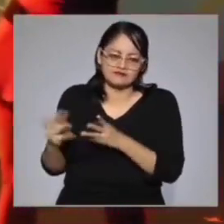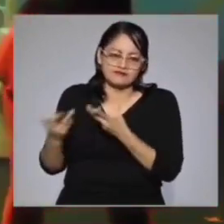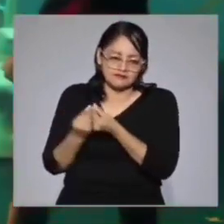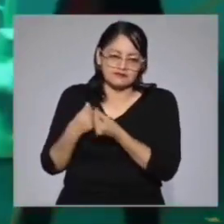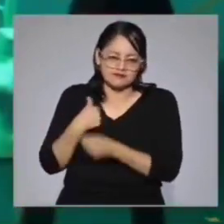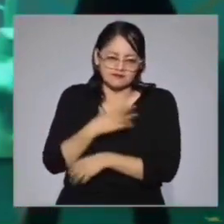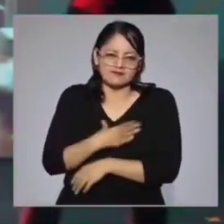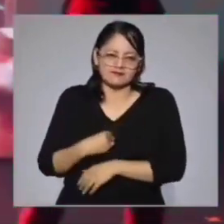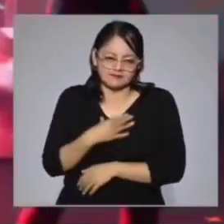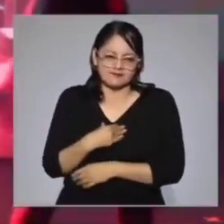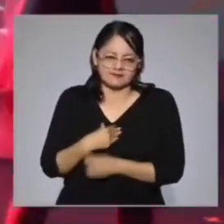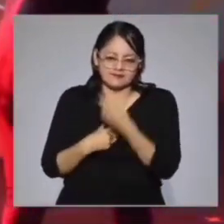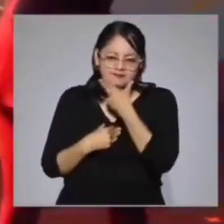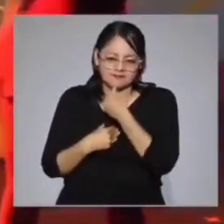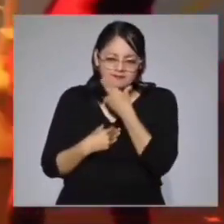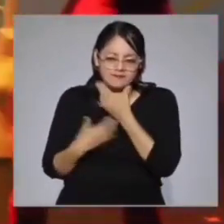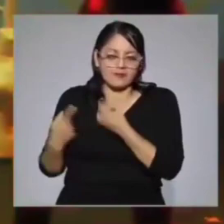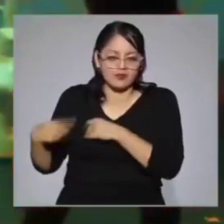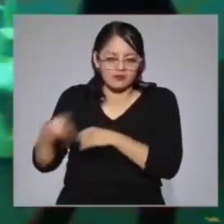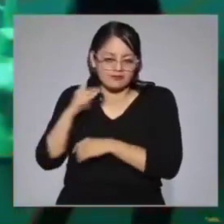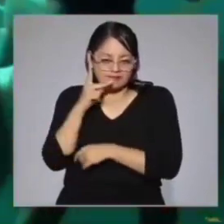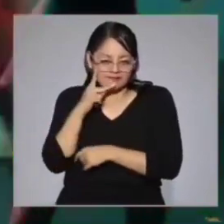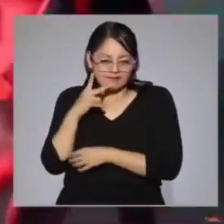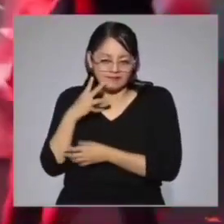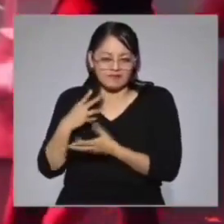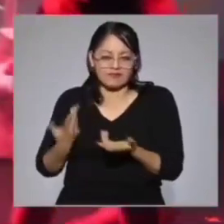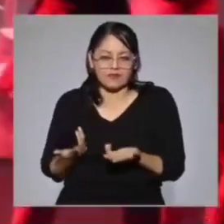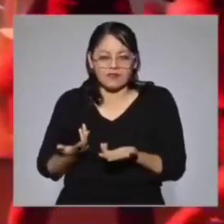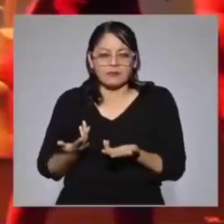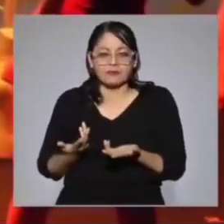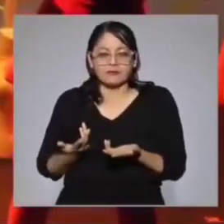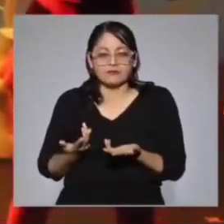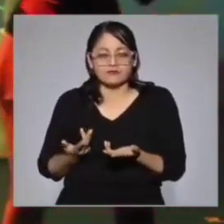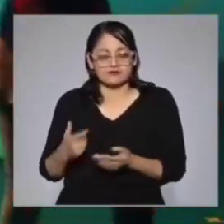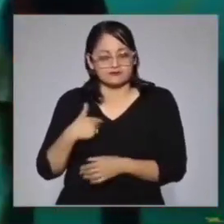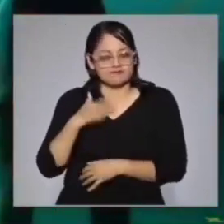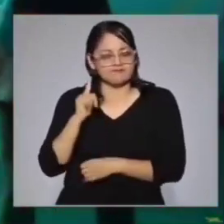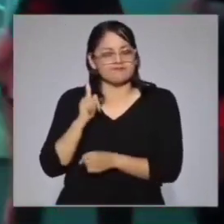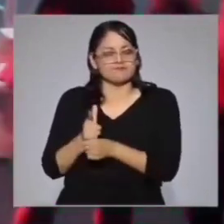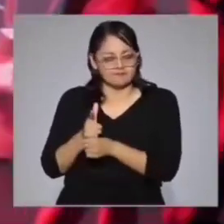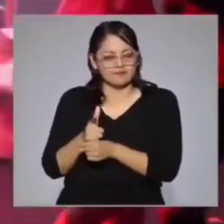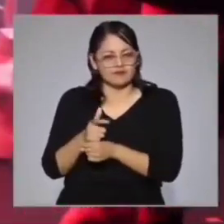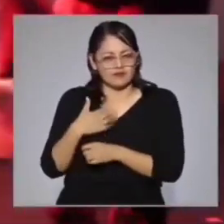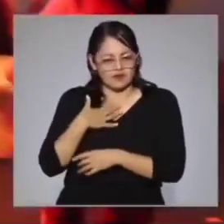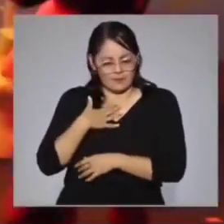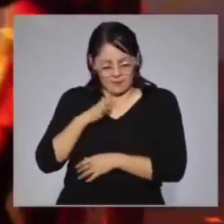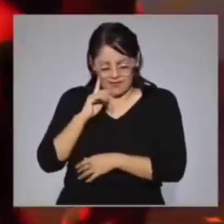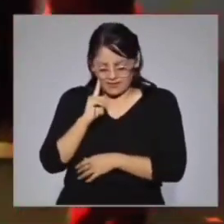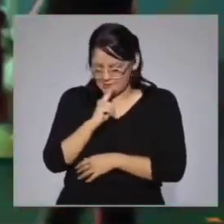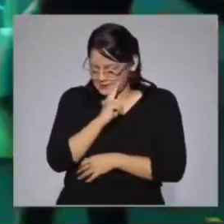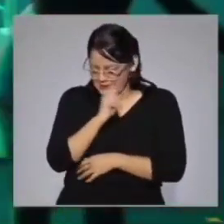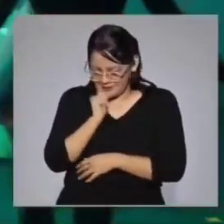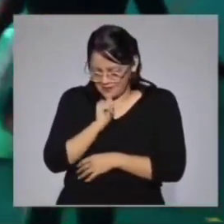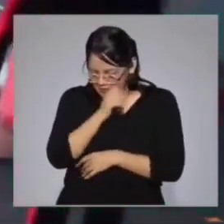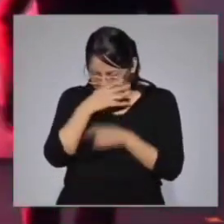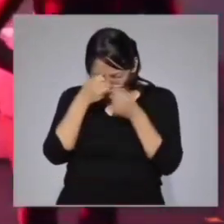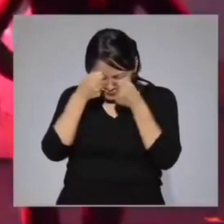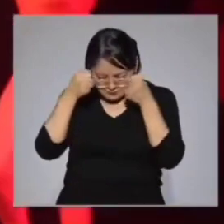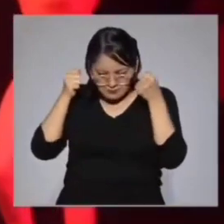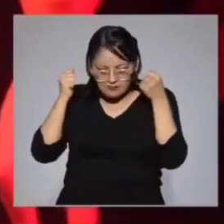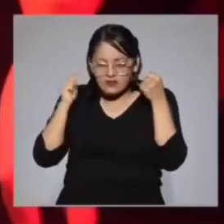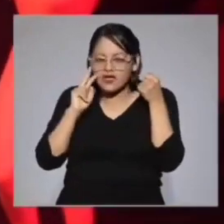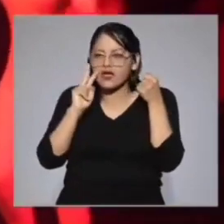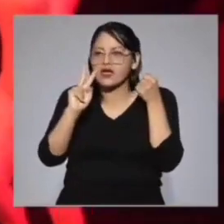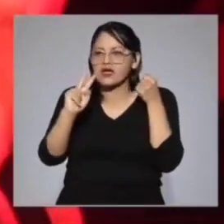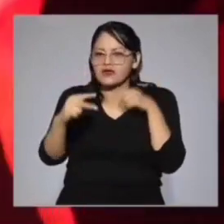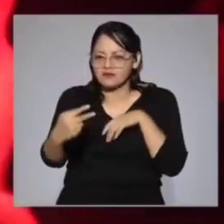con mi hijo, con su padre, ¿no? Darme cuenta, quitarme una venda de los ojos y